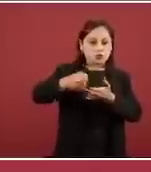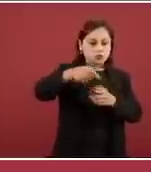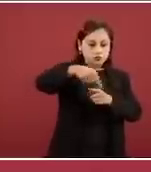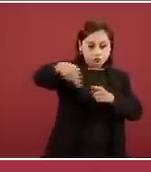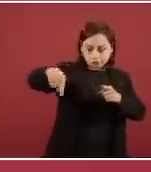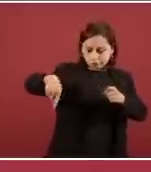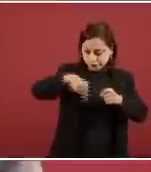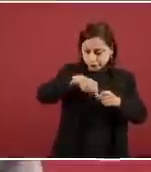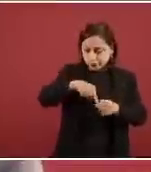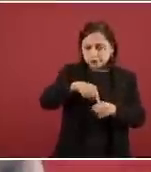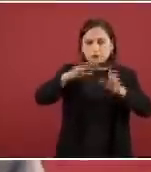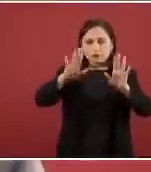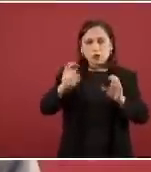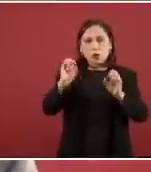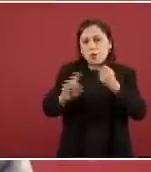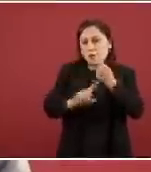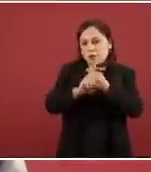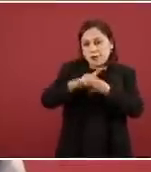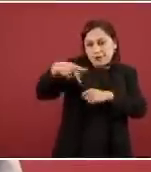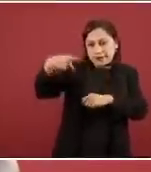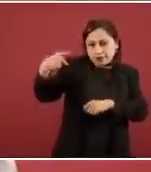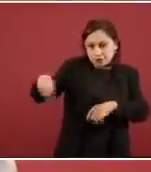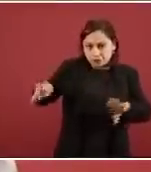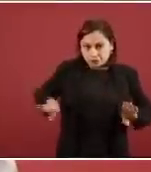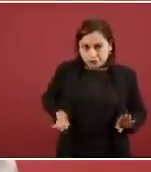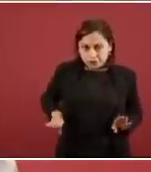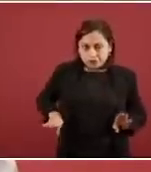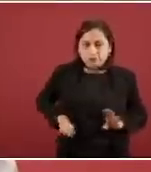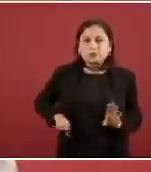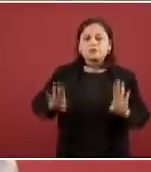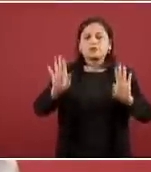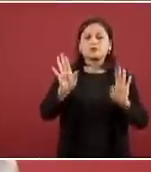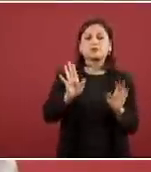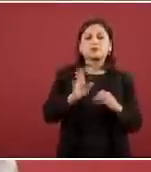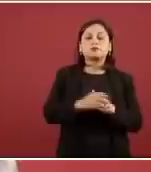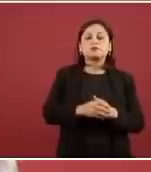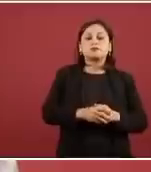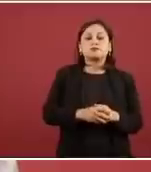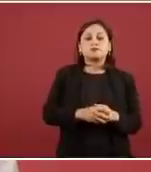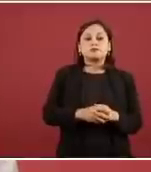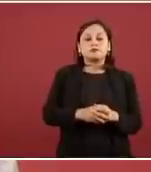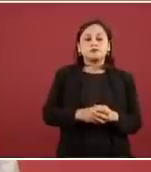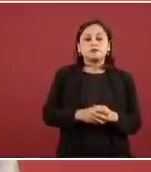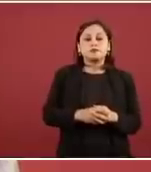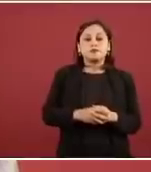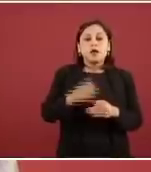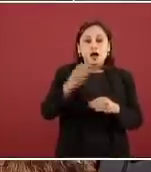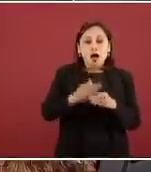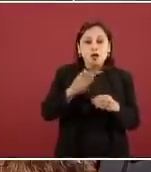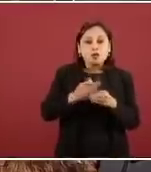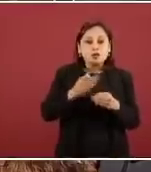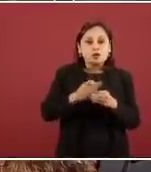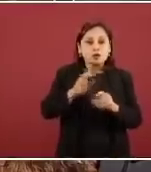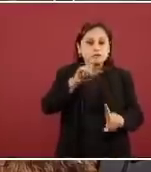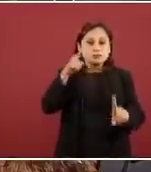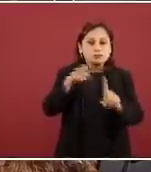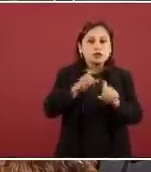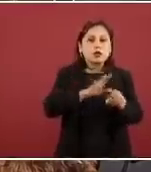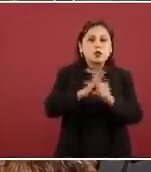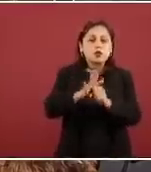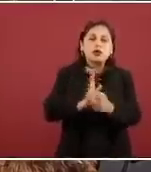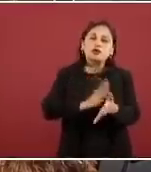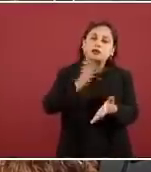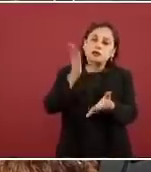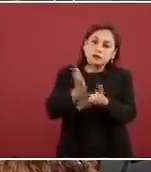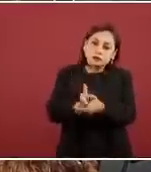lo que se tiene que buscar en todos estos casos es la conciliación. Y